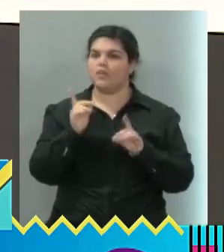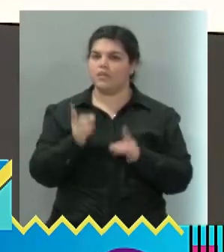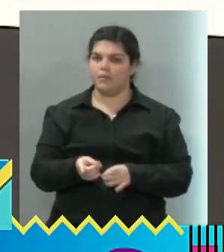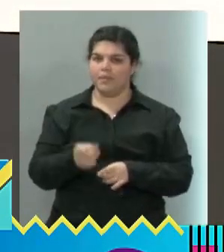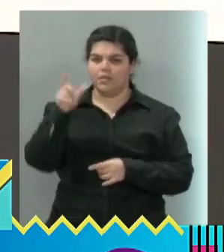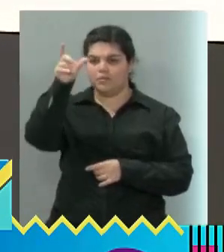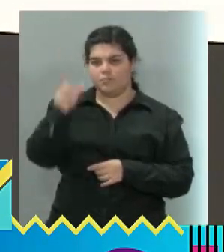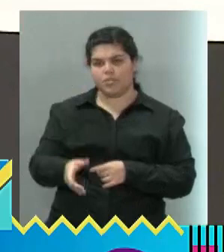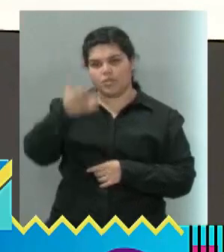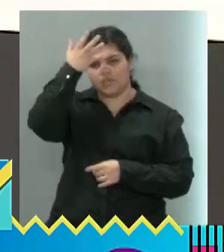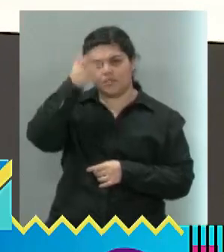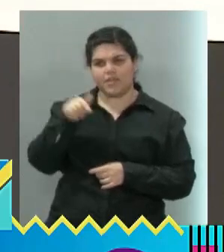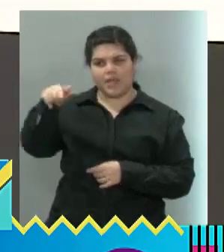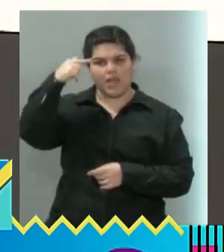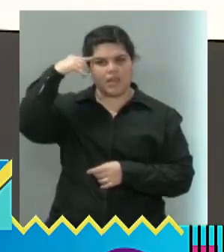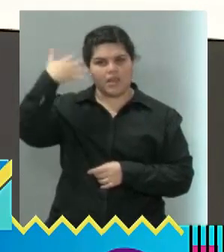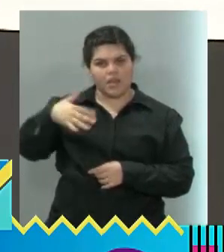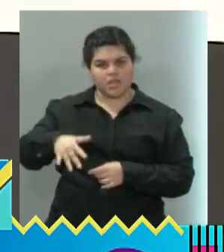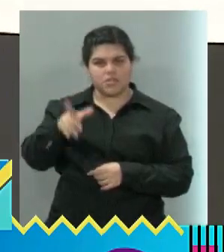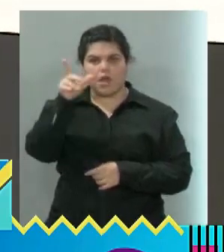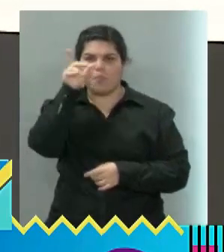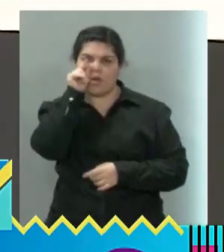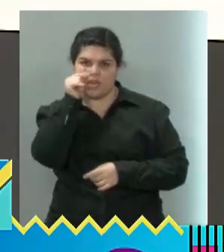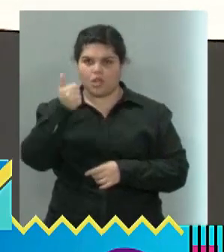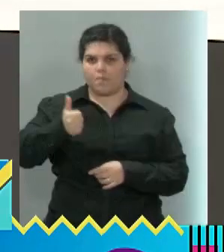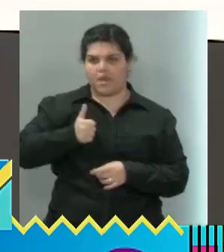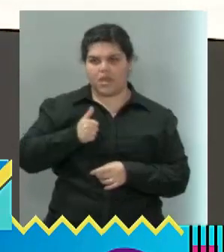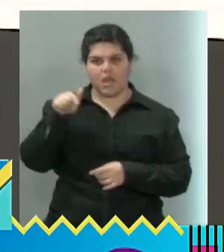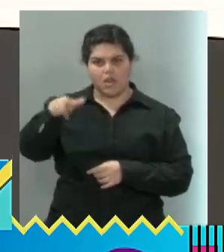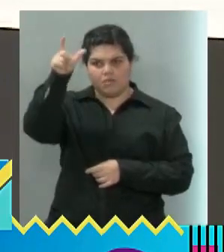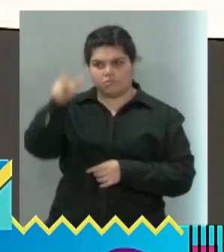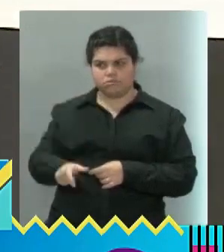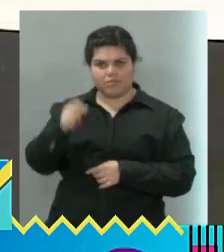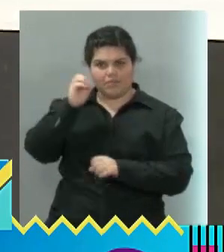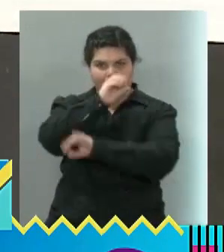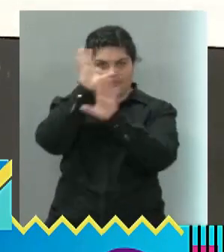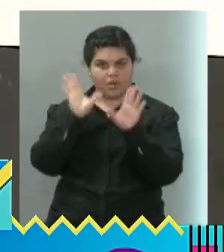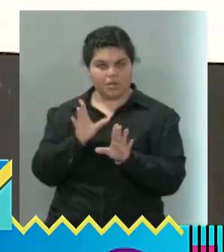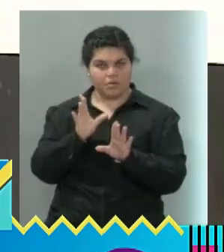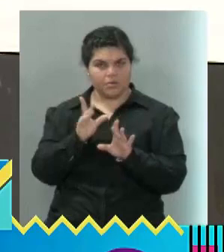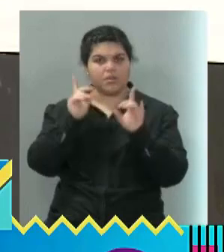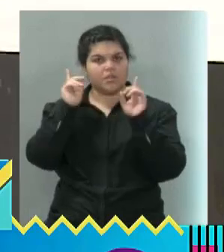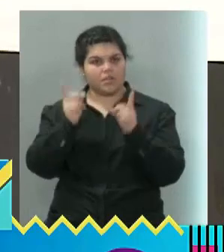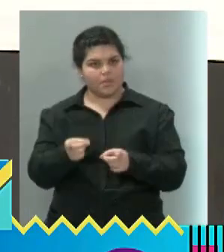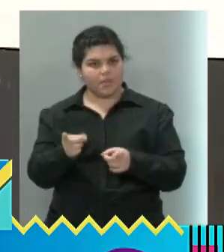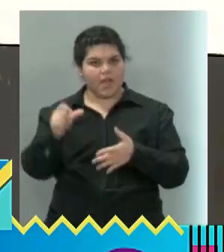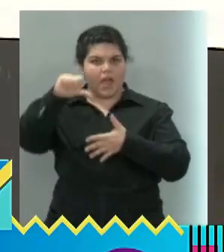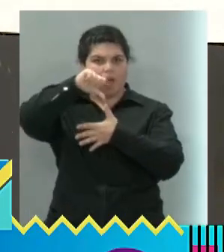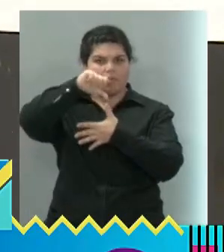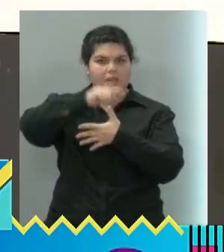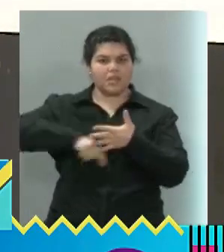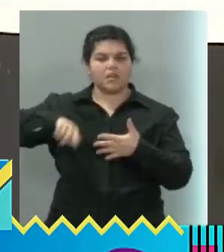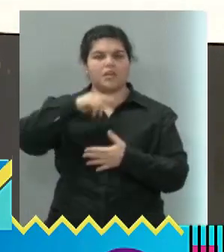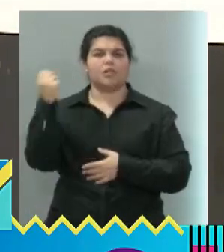la inteligencia política y militar que tenía San Martín está más que clara, pero también a nivel América sería bueno